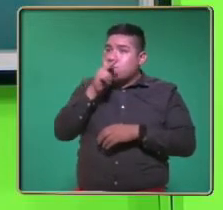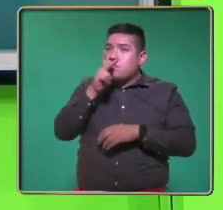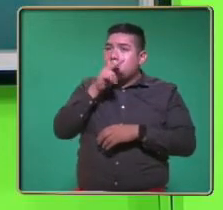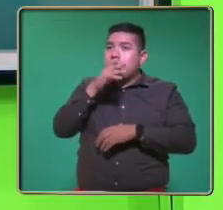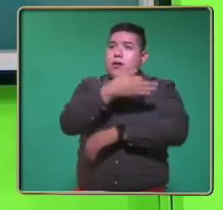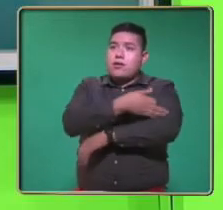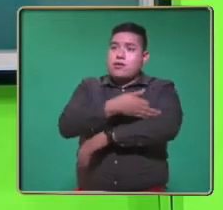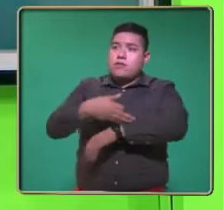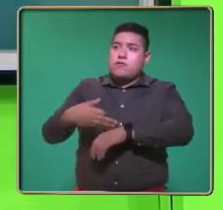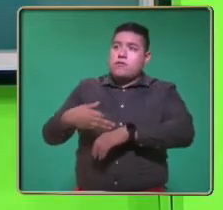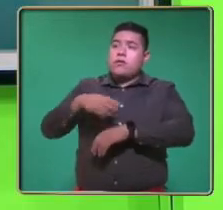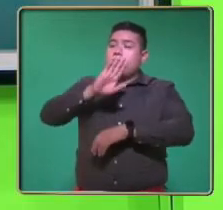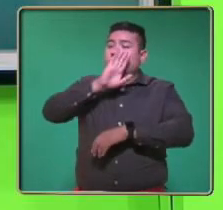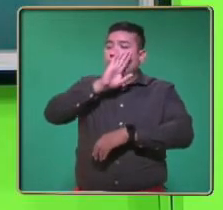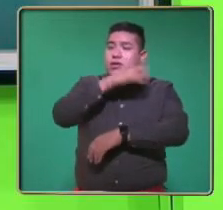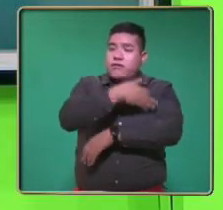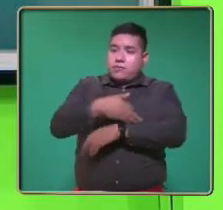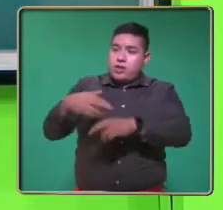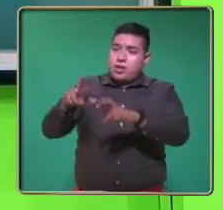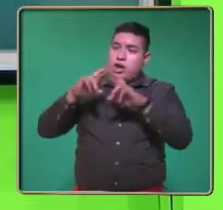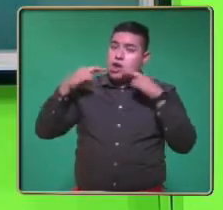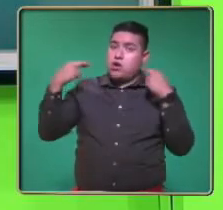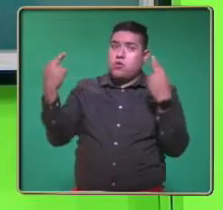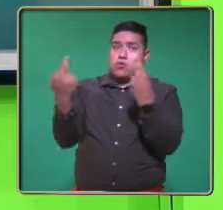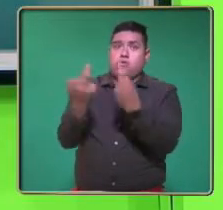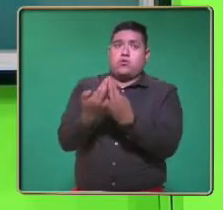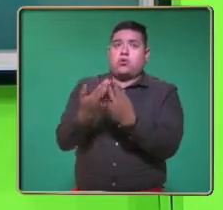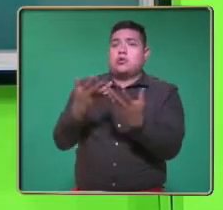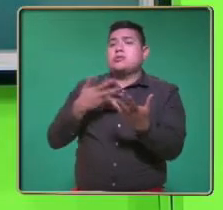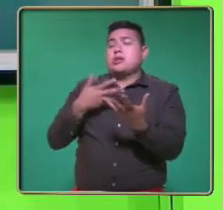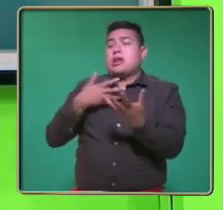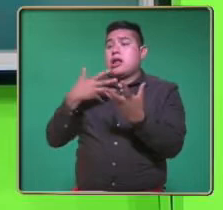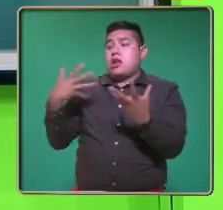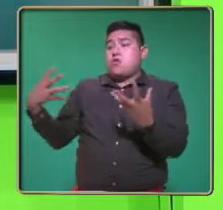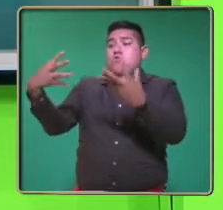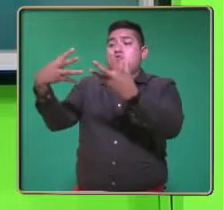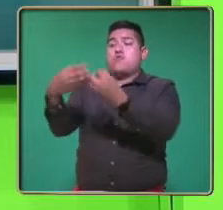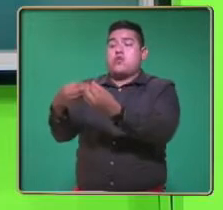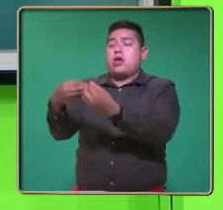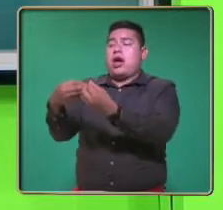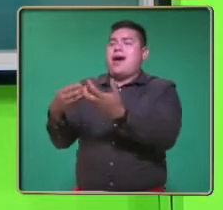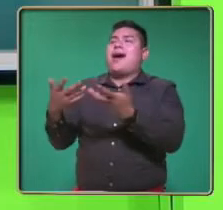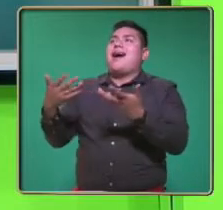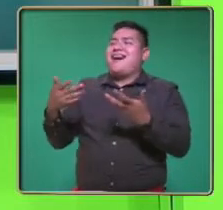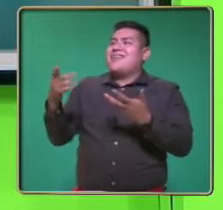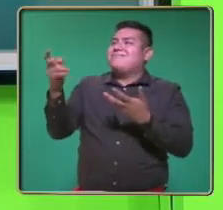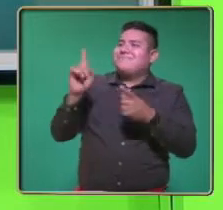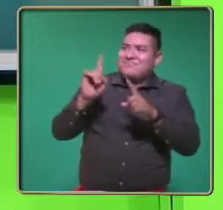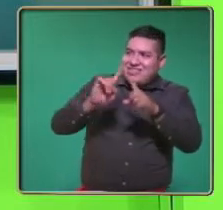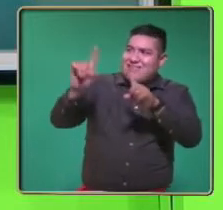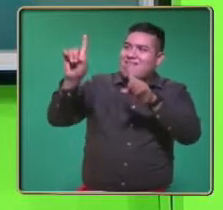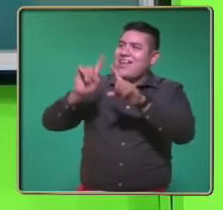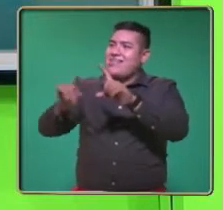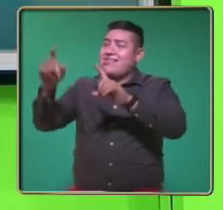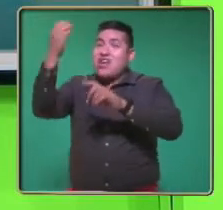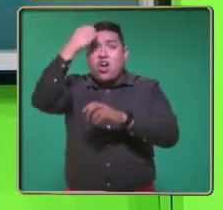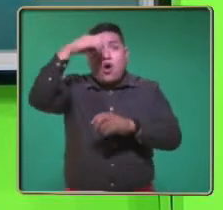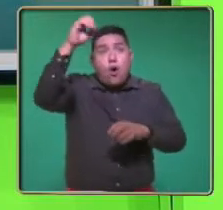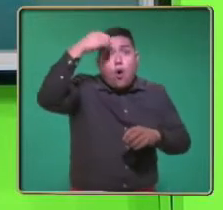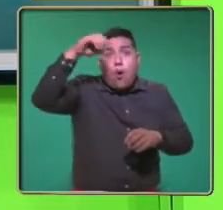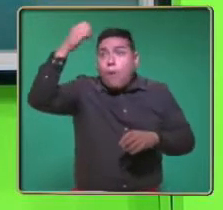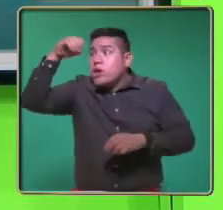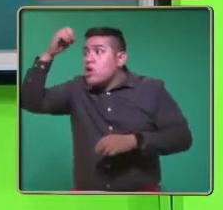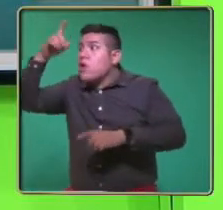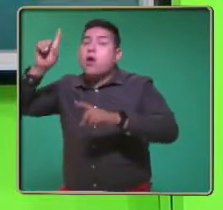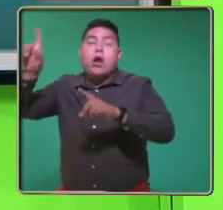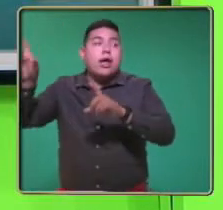padres de familia que están en la misma situación nos van a ayudar a poder comprender, a ser un poquito más empáticos